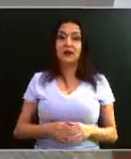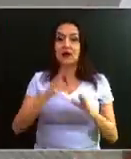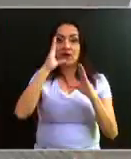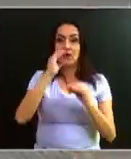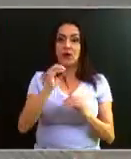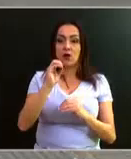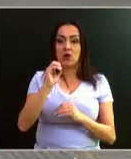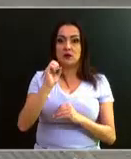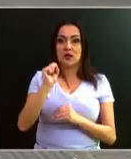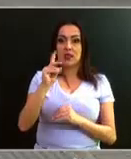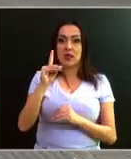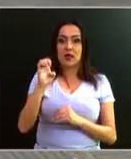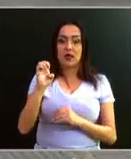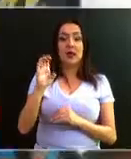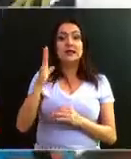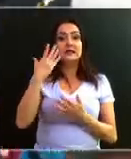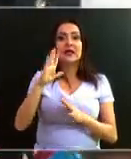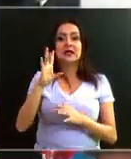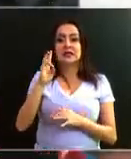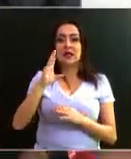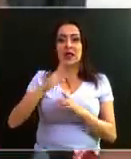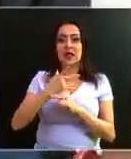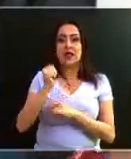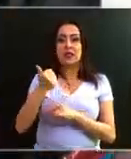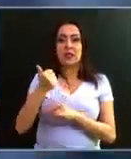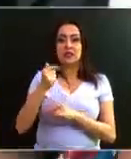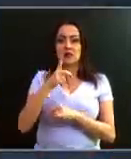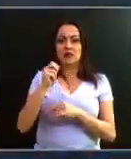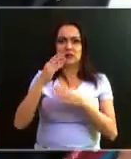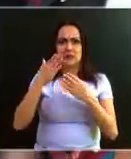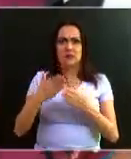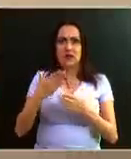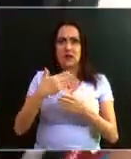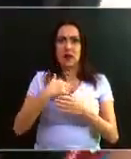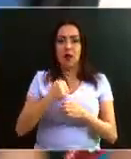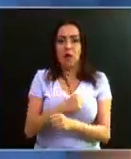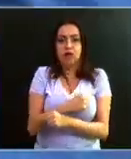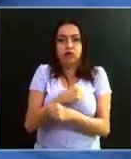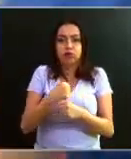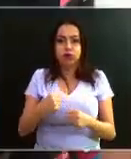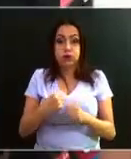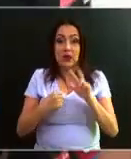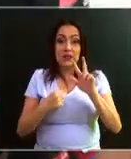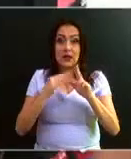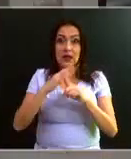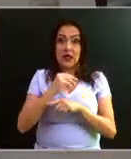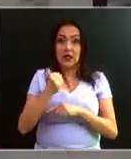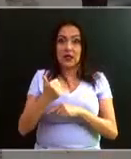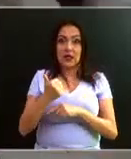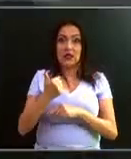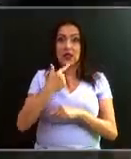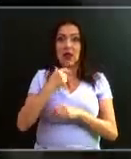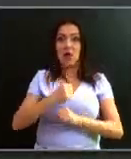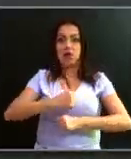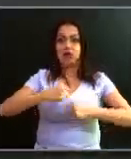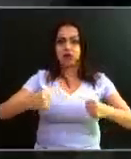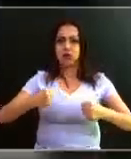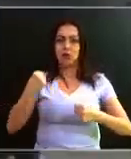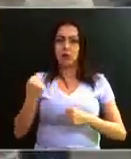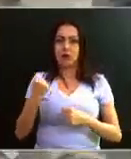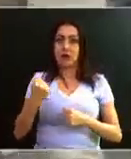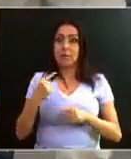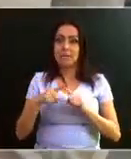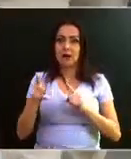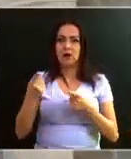la OCDE señalan que 7 de cada 10 costarricenses tienen sobrepeso y 3 de cada 10 padecen de obesidad. De esto